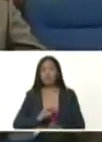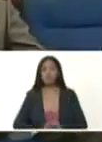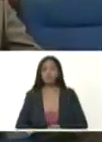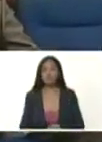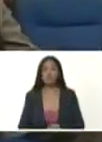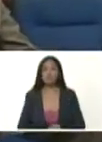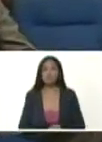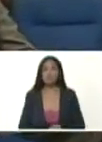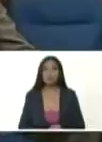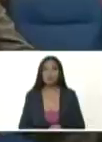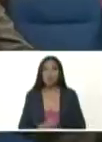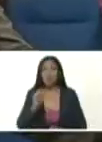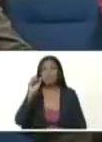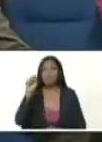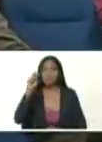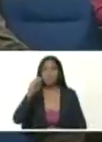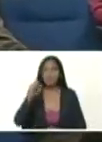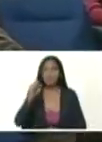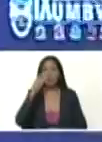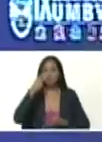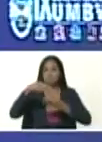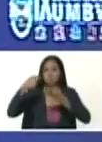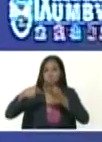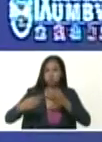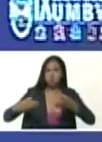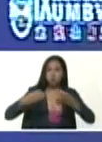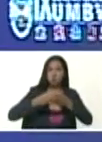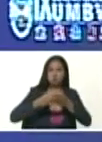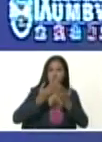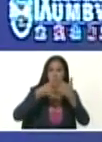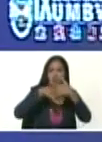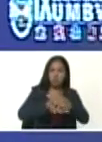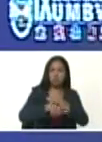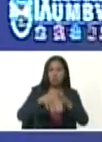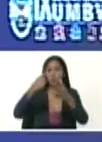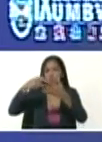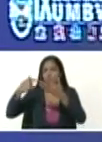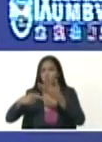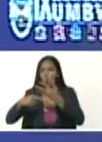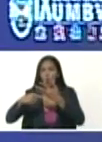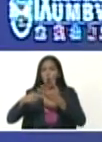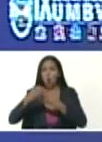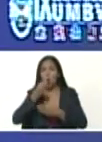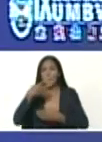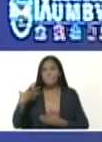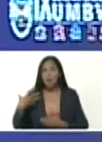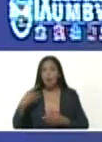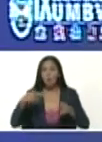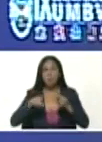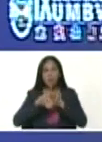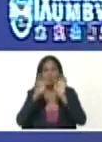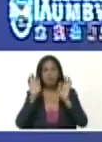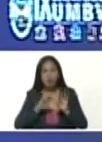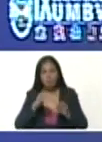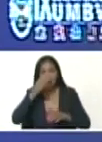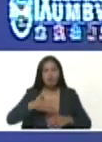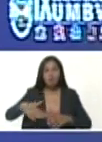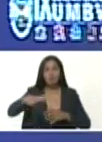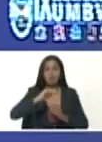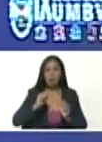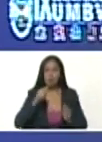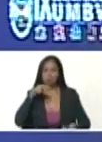los zambos, los pardos, los mestizos, los blancos criollos, el pueblo de a